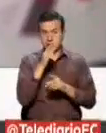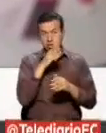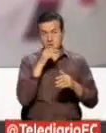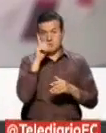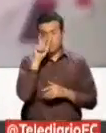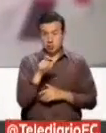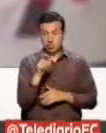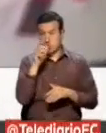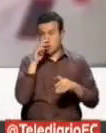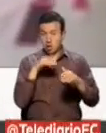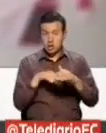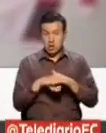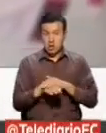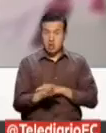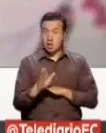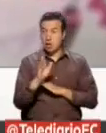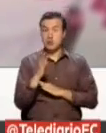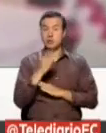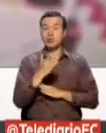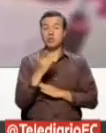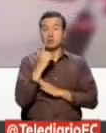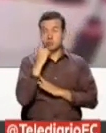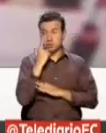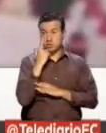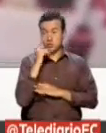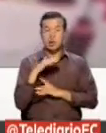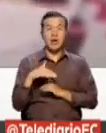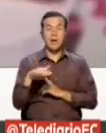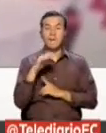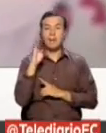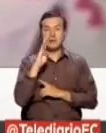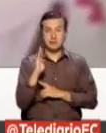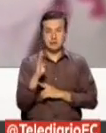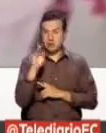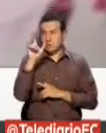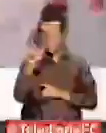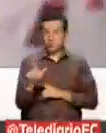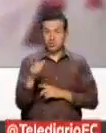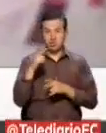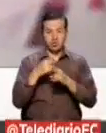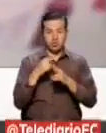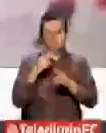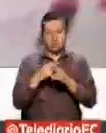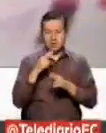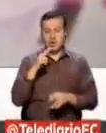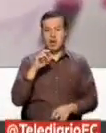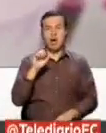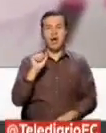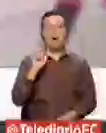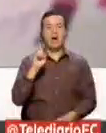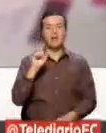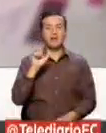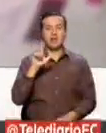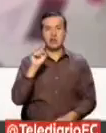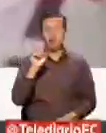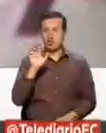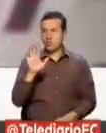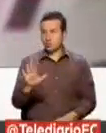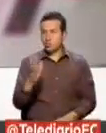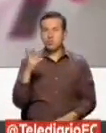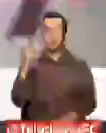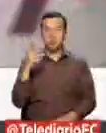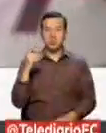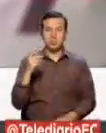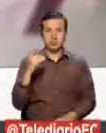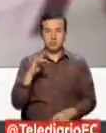en el municipio de Mogi Dias Cruzes, en el estado de Sao Paulo. El religioso, identificado como Adilo Carlotto de Souza, no